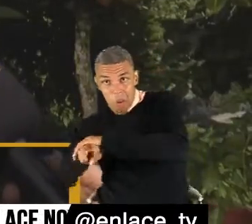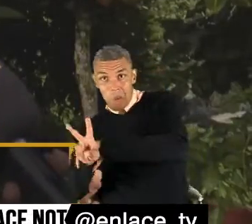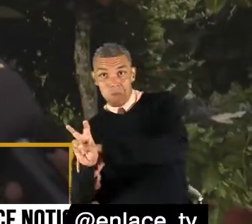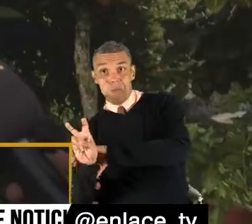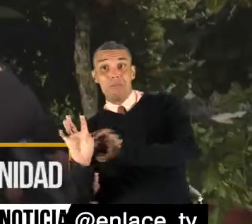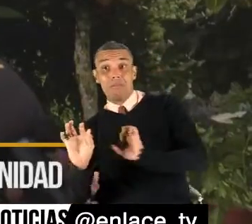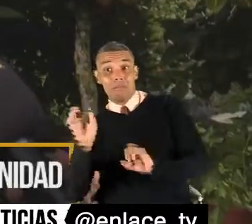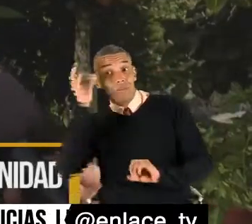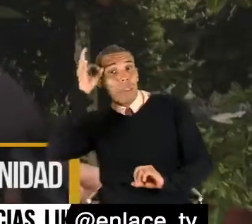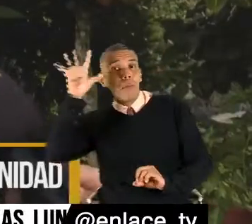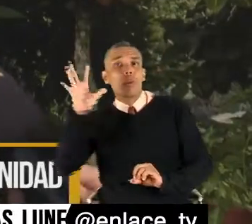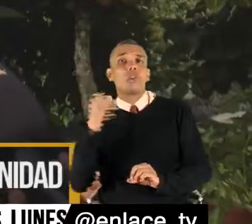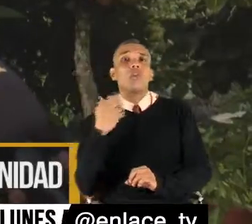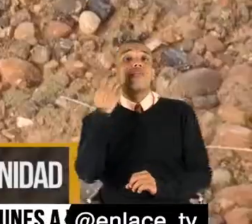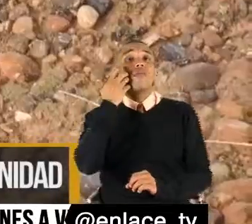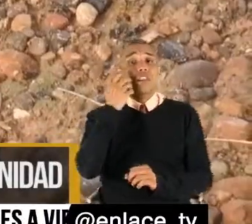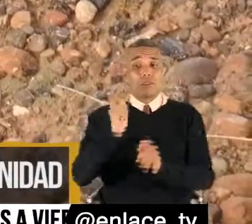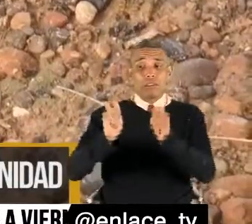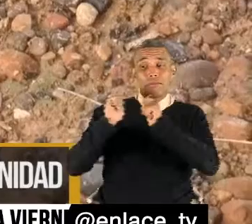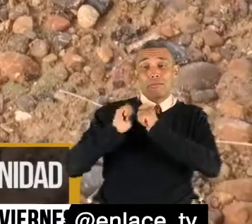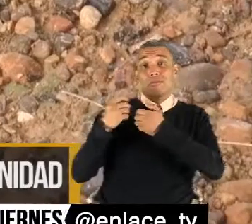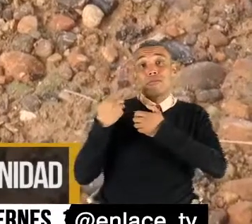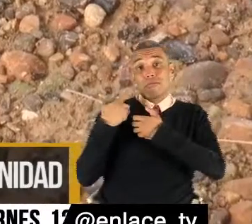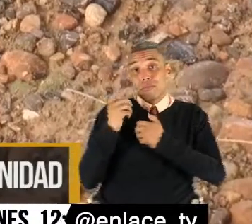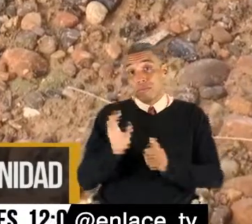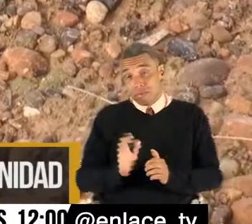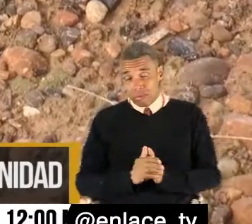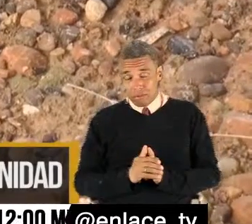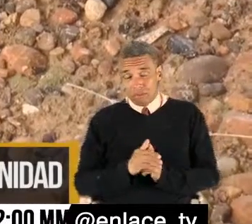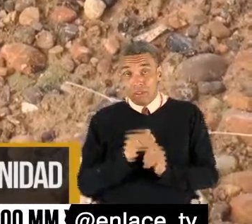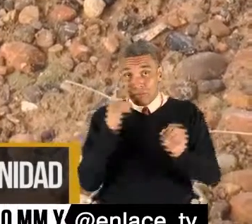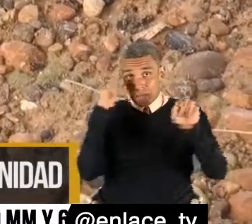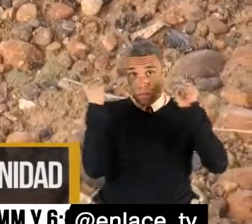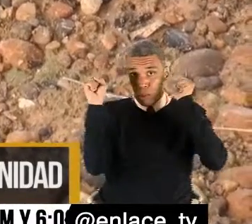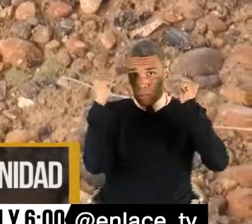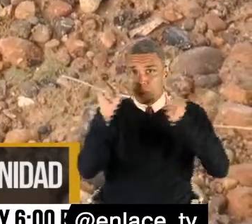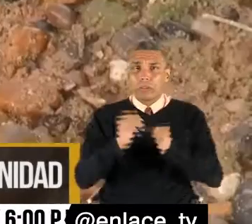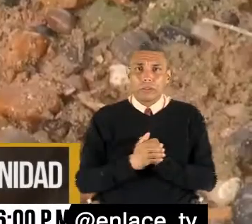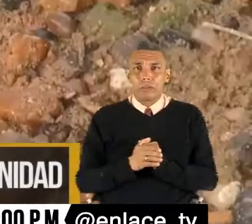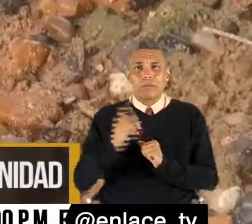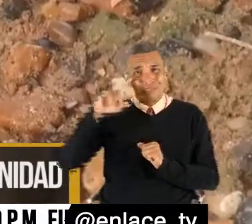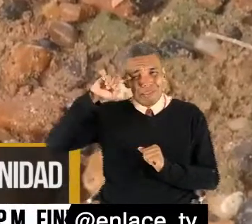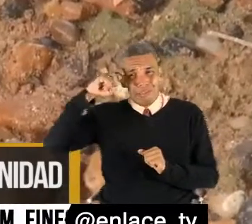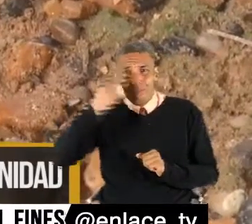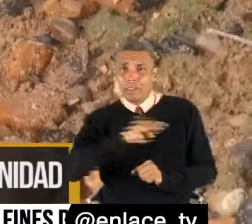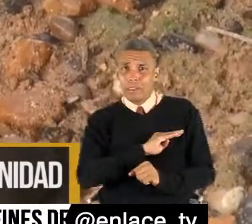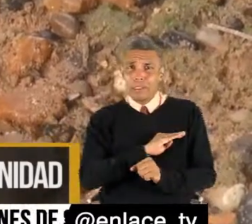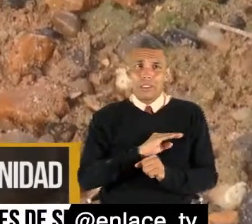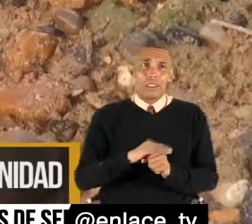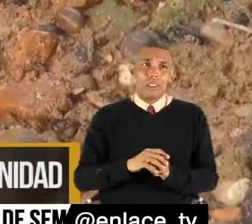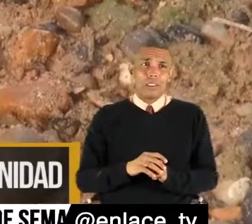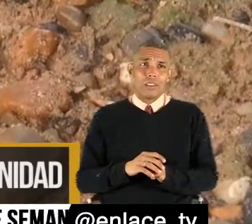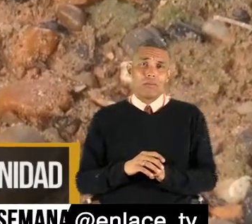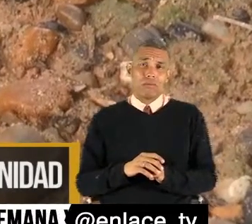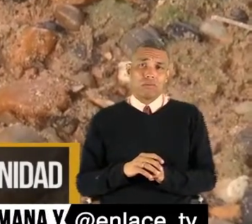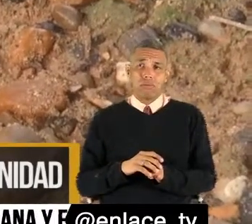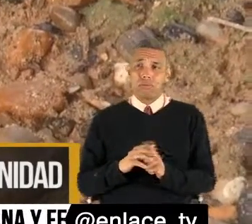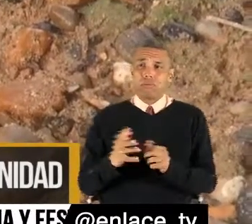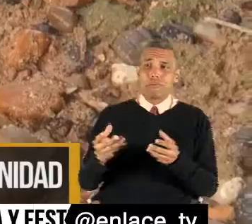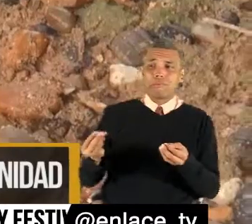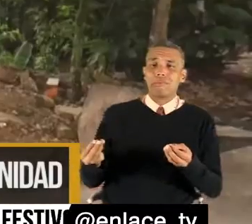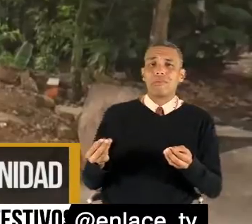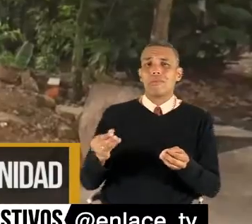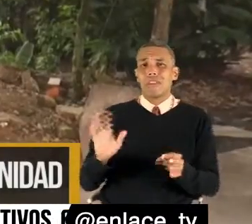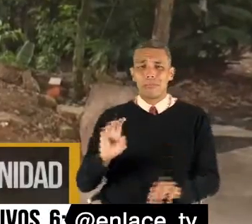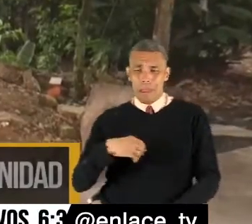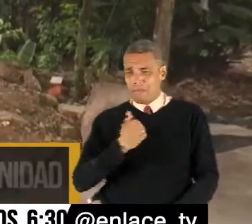enfermen los niños, incluso nosotros los viejos. Ante la negligencia de las autoridades, comunidad ha optado por enterrarlos y acabar con ellos a través de la sal y